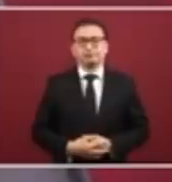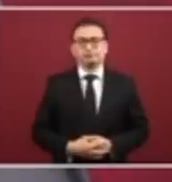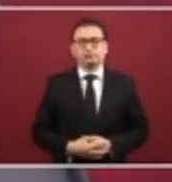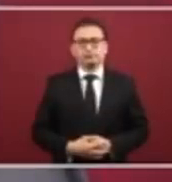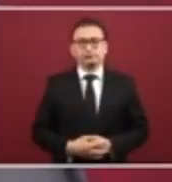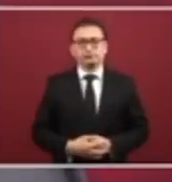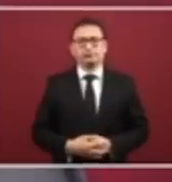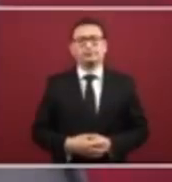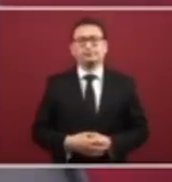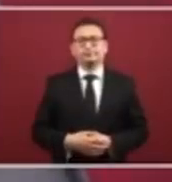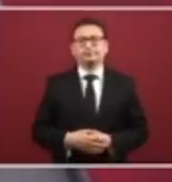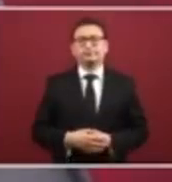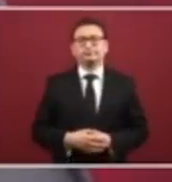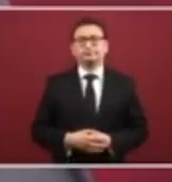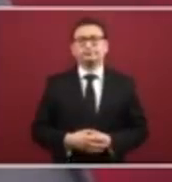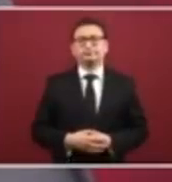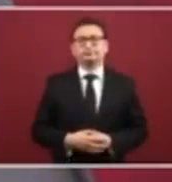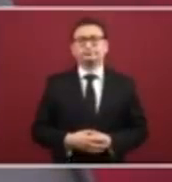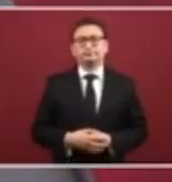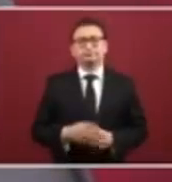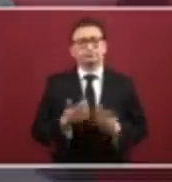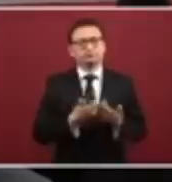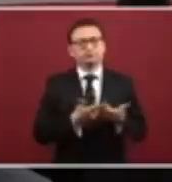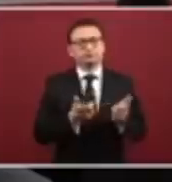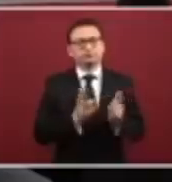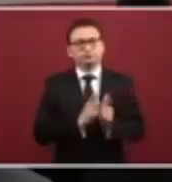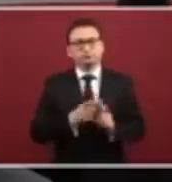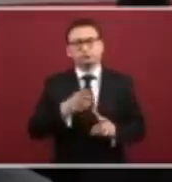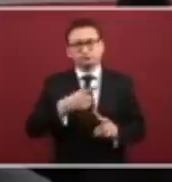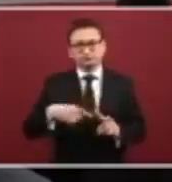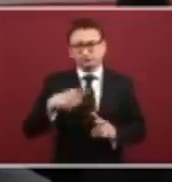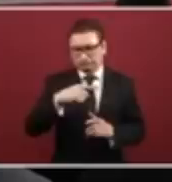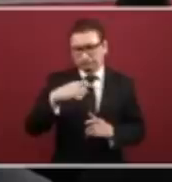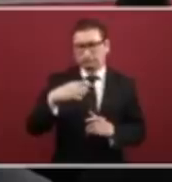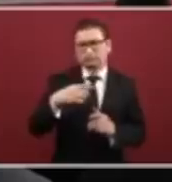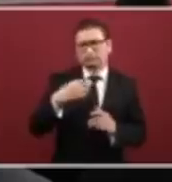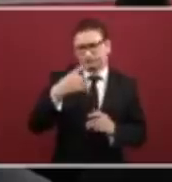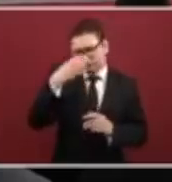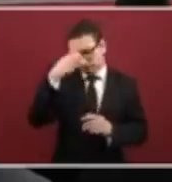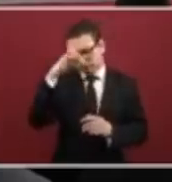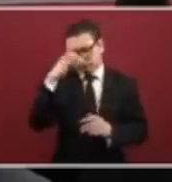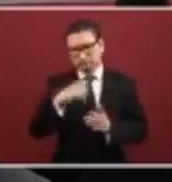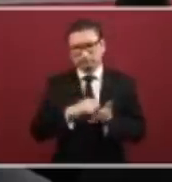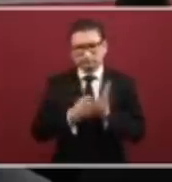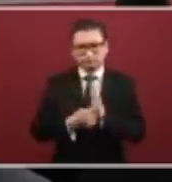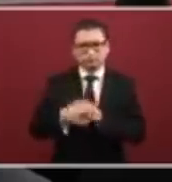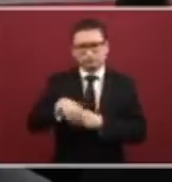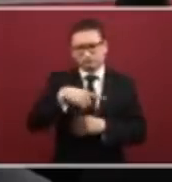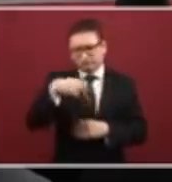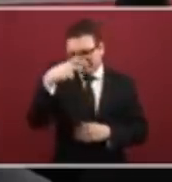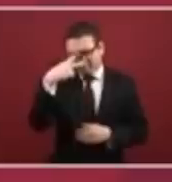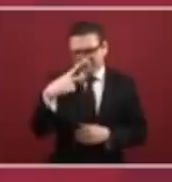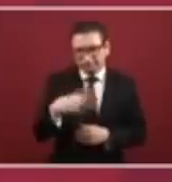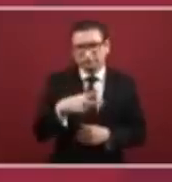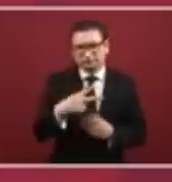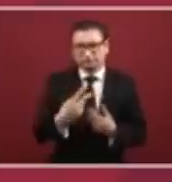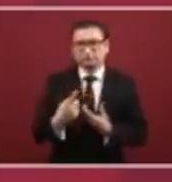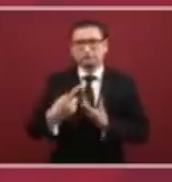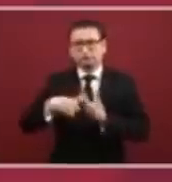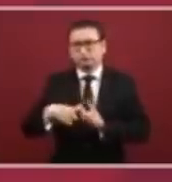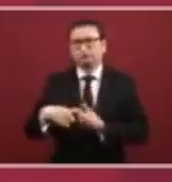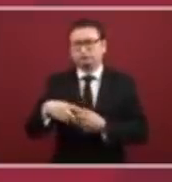los técnicos y de los trabajadores mexicanos, a los que llamo a participar.